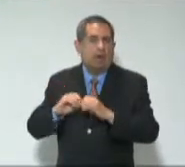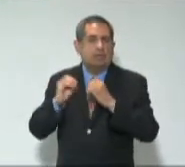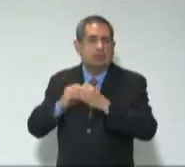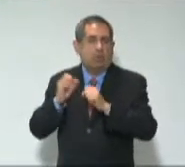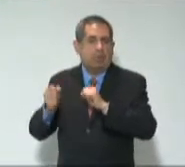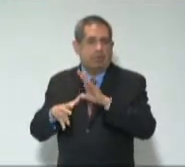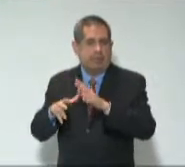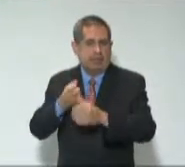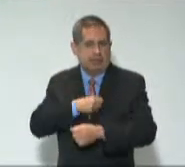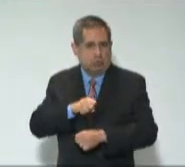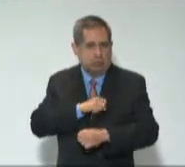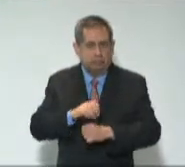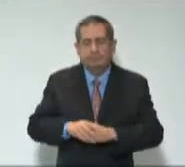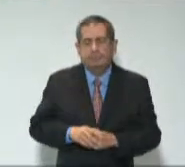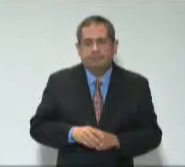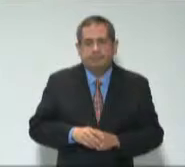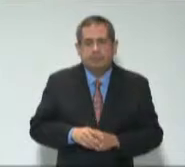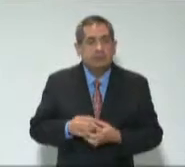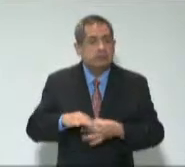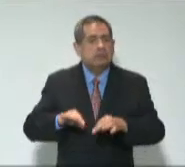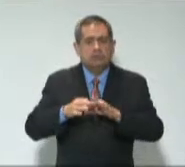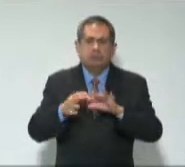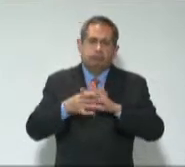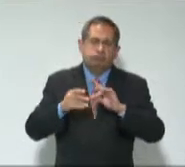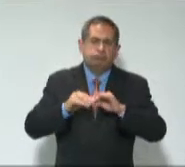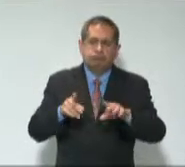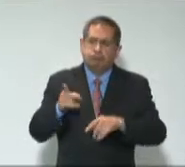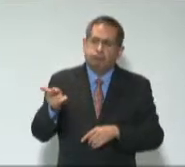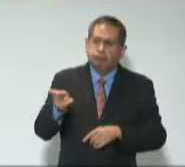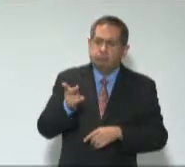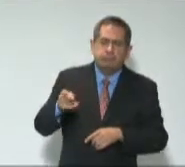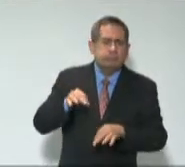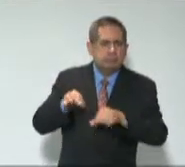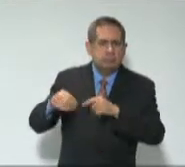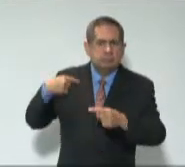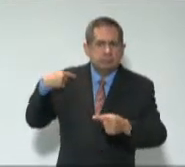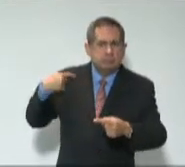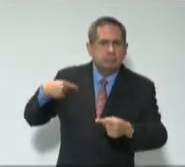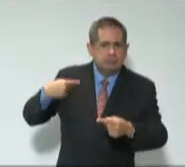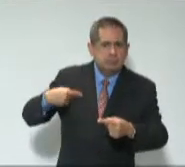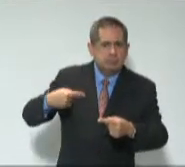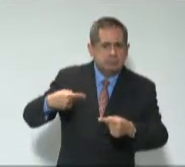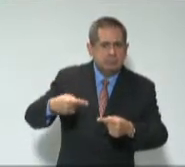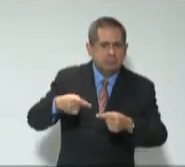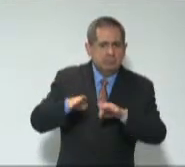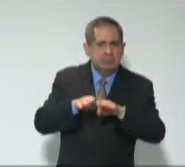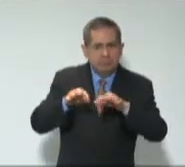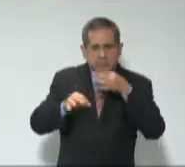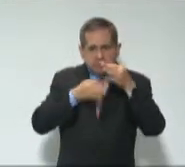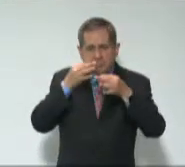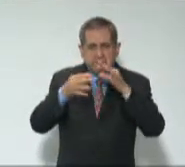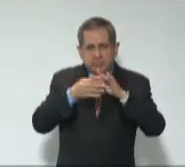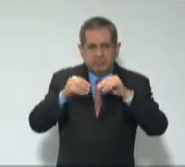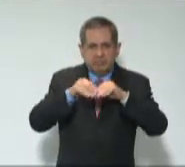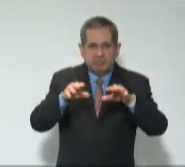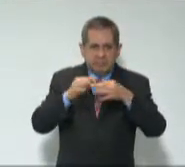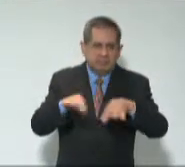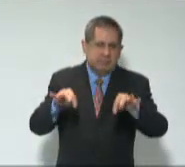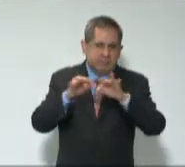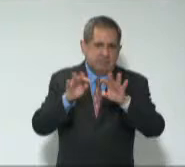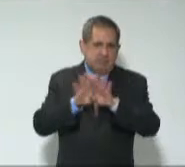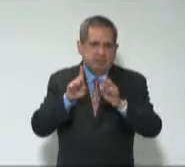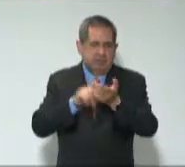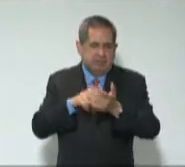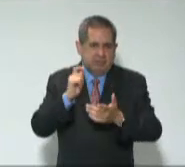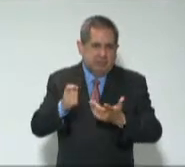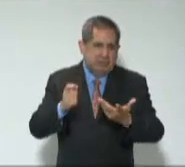conocer no solamente el trabajo que vienen desarrollando desde los organismos internacionales tan importantes como